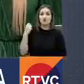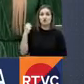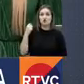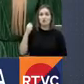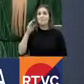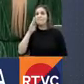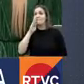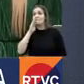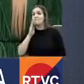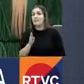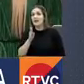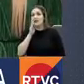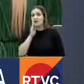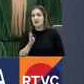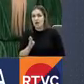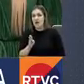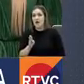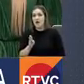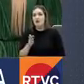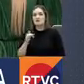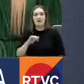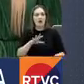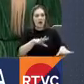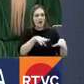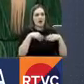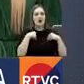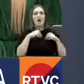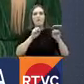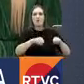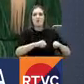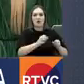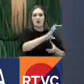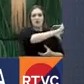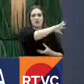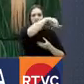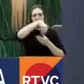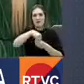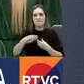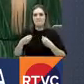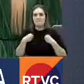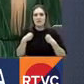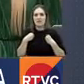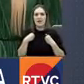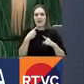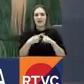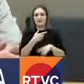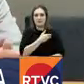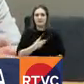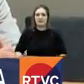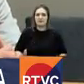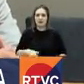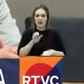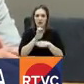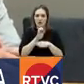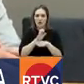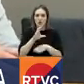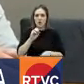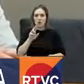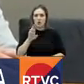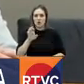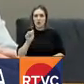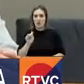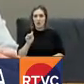Bélgica concedió asilo político al expresidente Rafael Correa y bloquea la extradición a Ecuador para cumplir su condena por